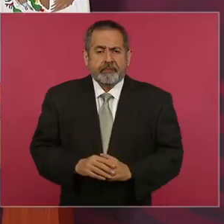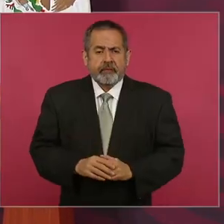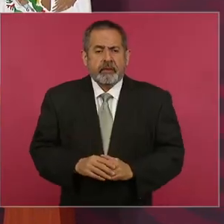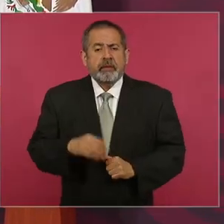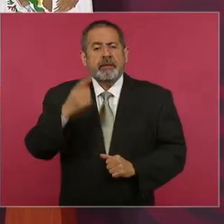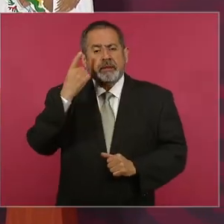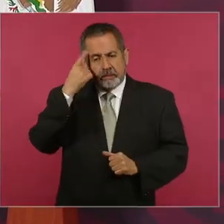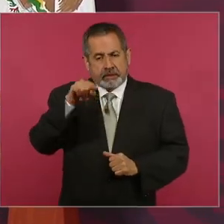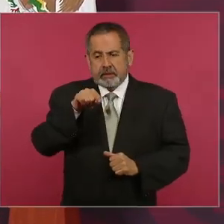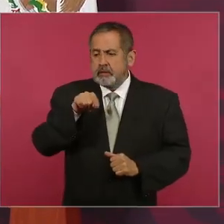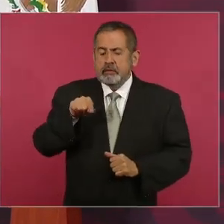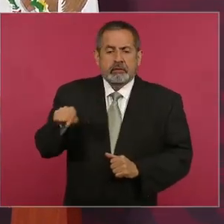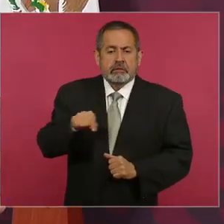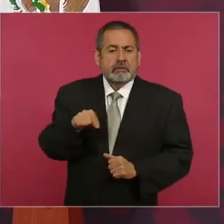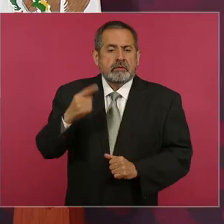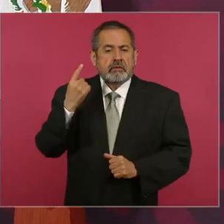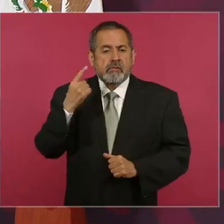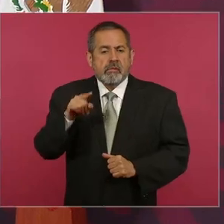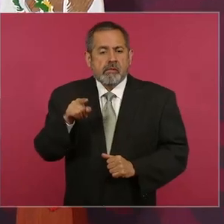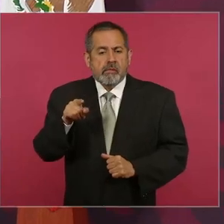para